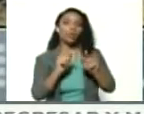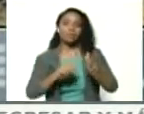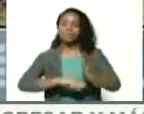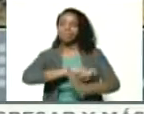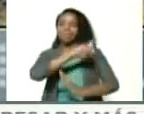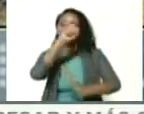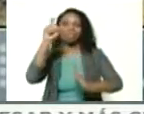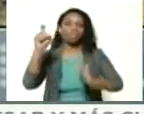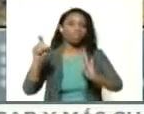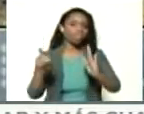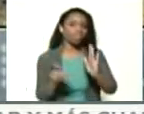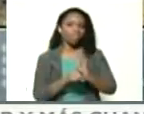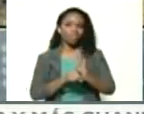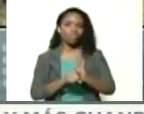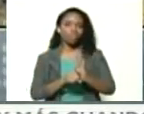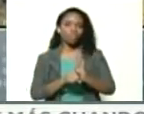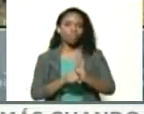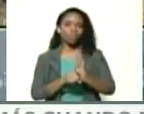completamente,